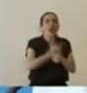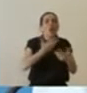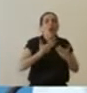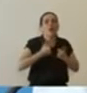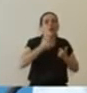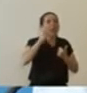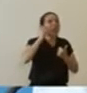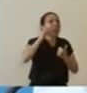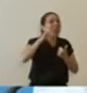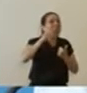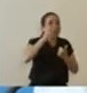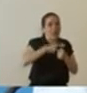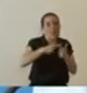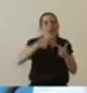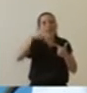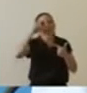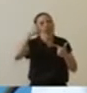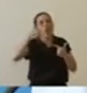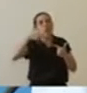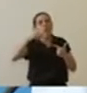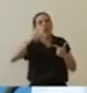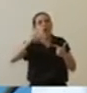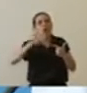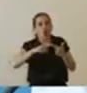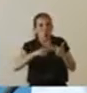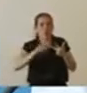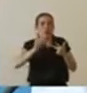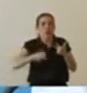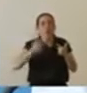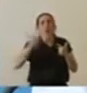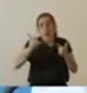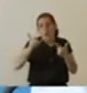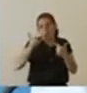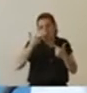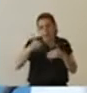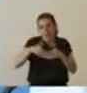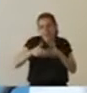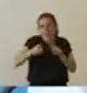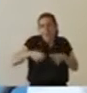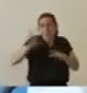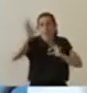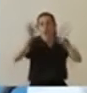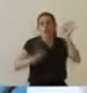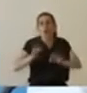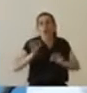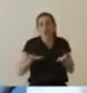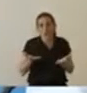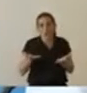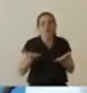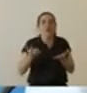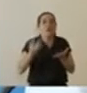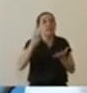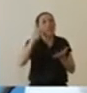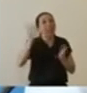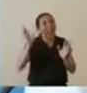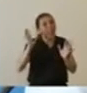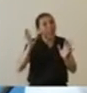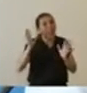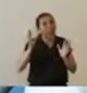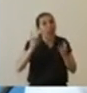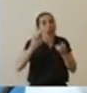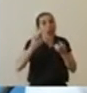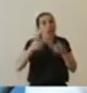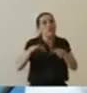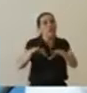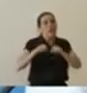importante, digamos, transmitir que estamos empezando el otoño, está, digamos, por empezar el otoño. La idea es empezar, iniciar